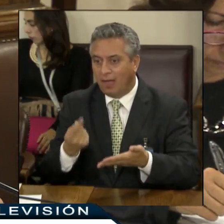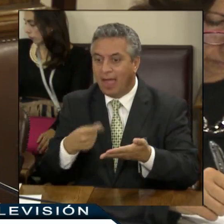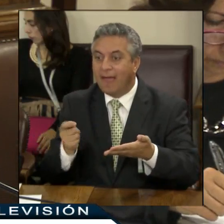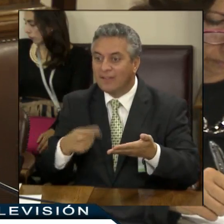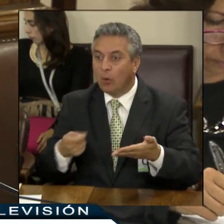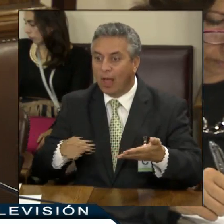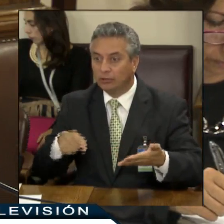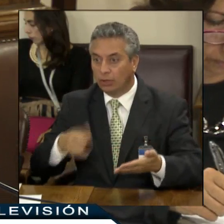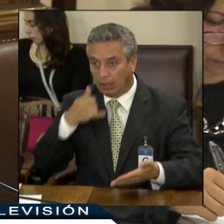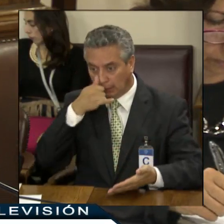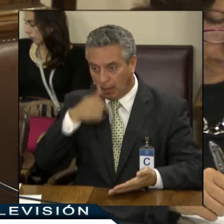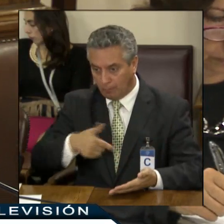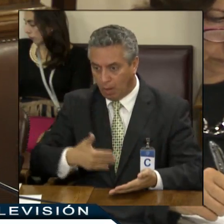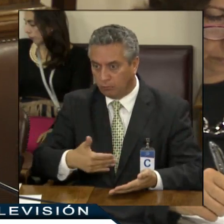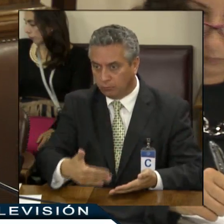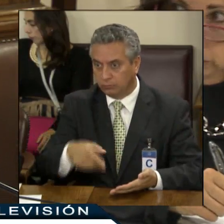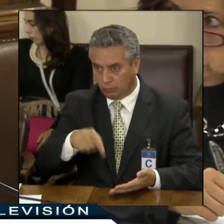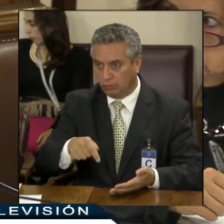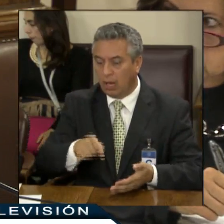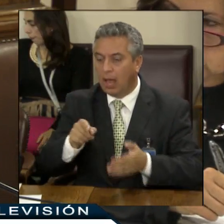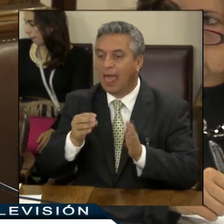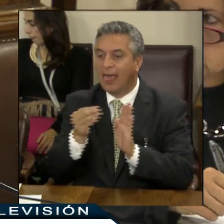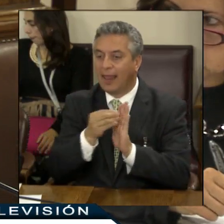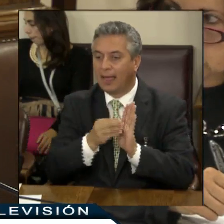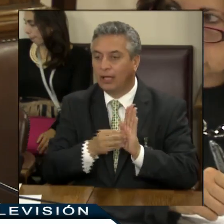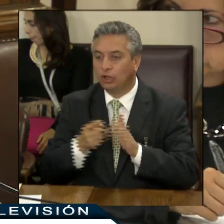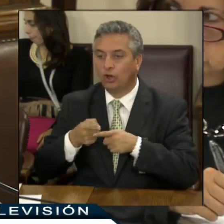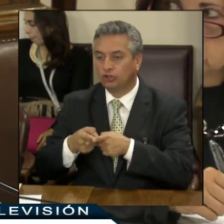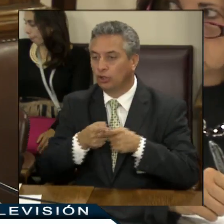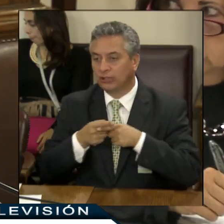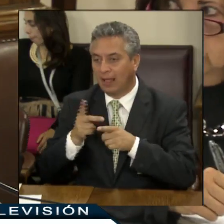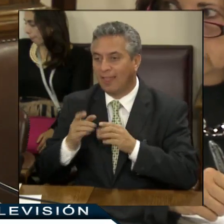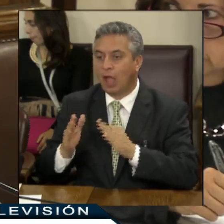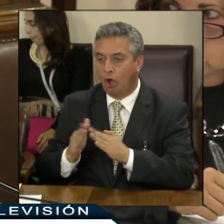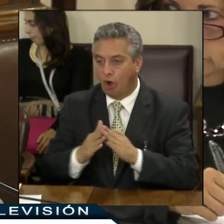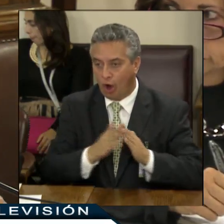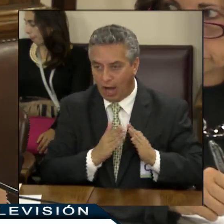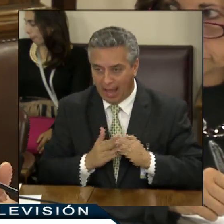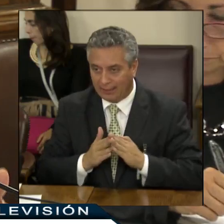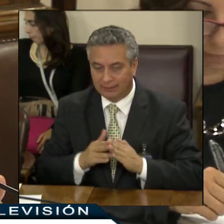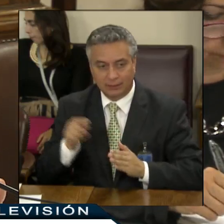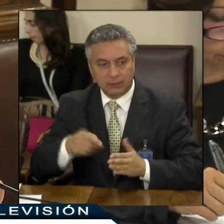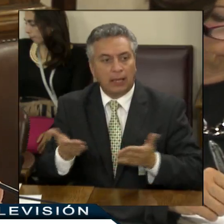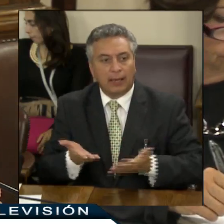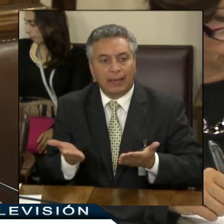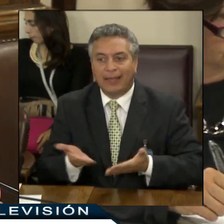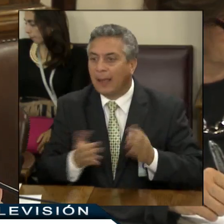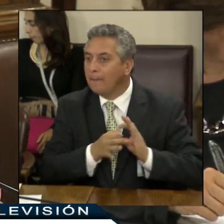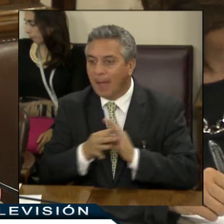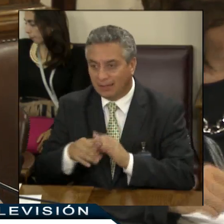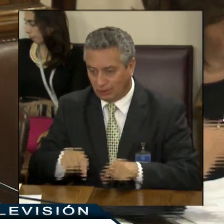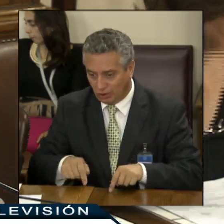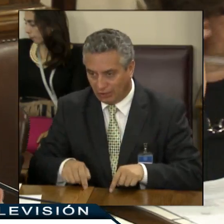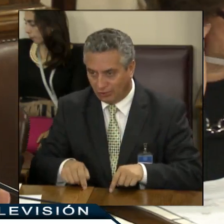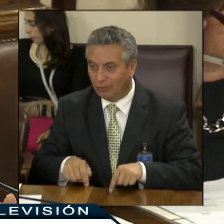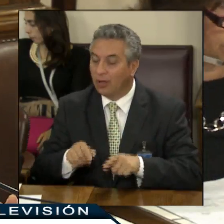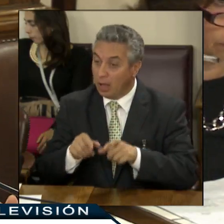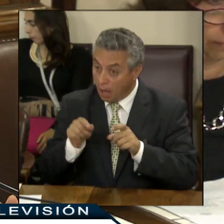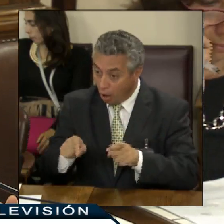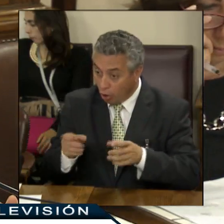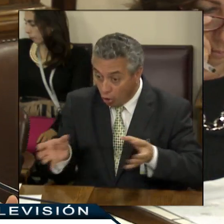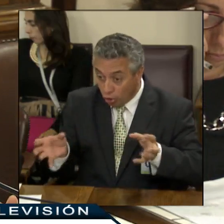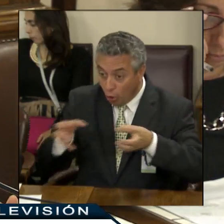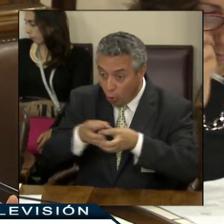hasta el momento lleva la aplicación del registro social de hogares No es cierto ya un momento en cual qué está ocurriendo con esto En relación Al conjunto de